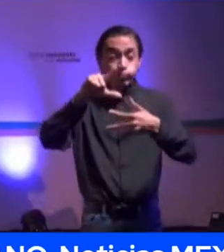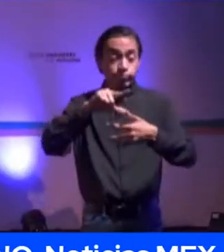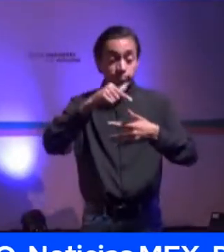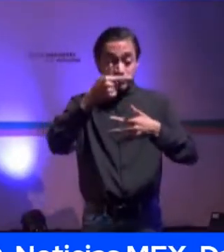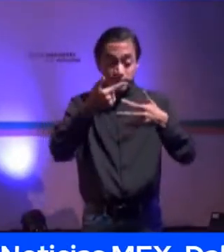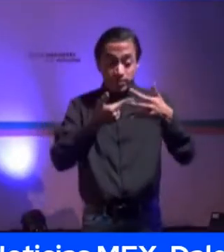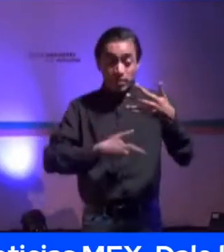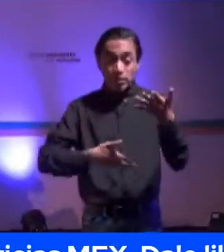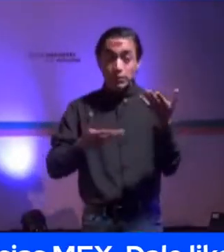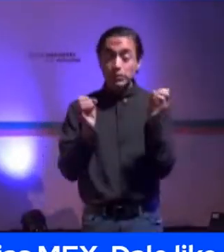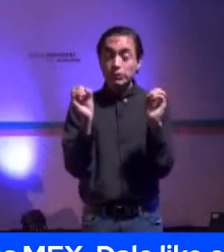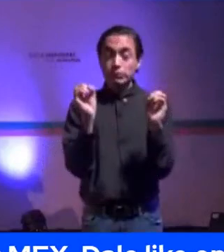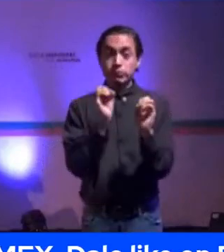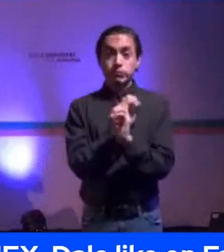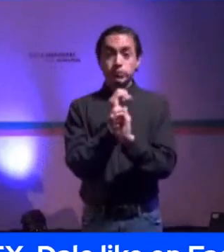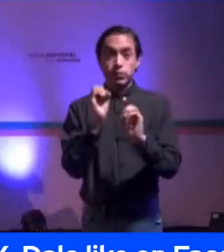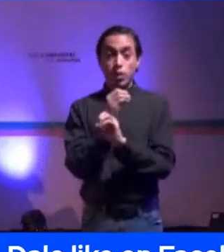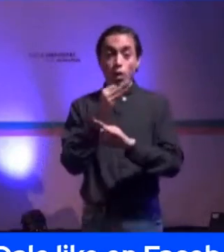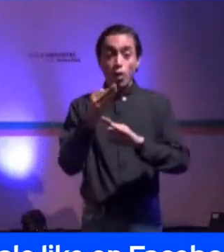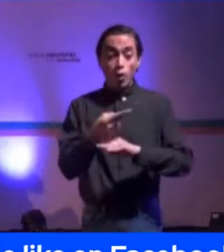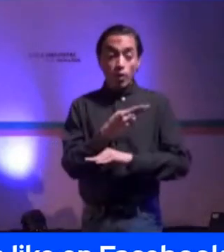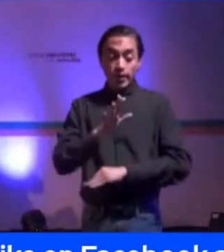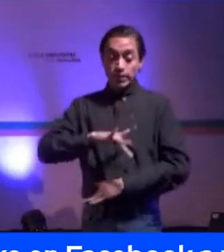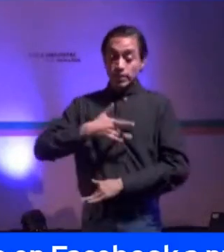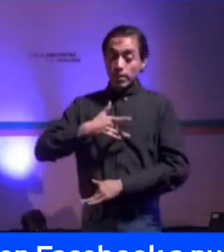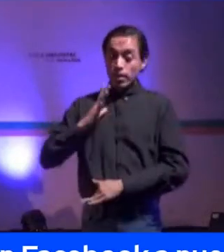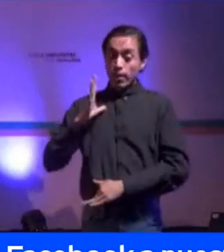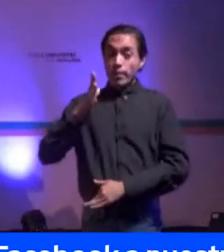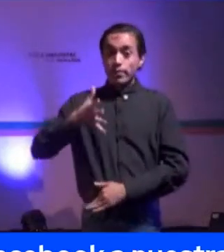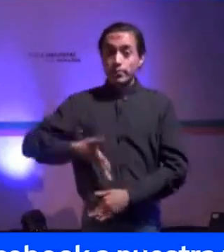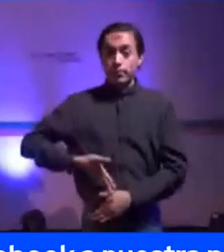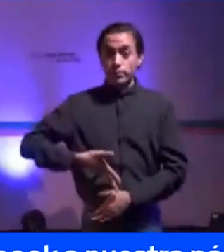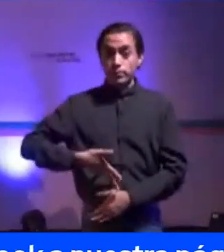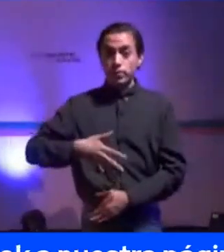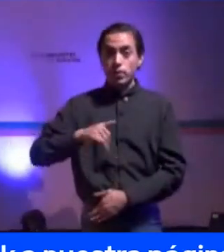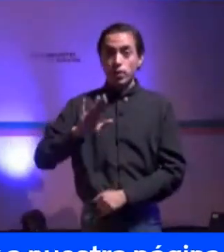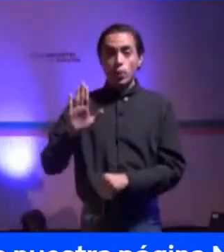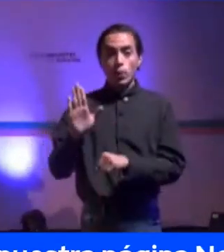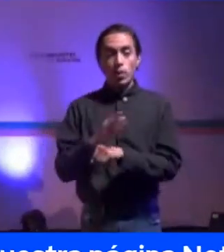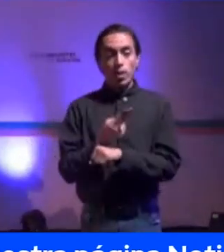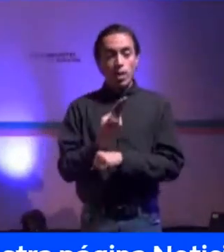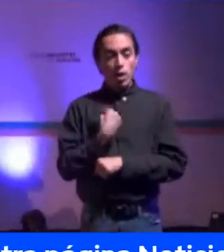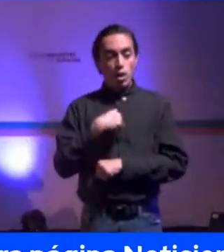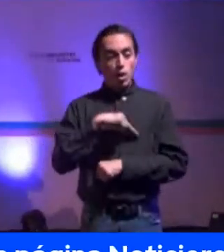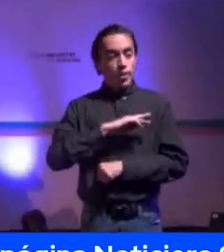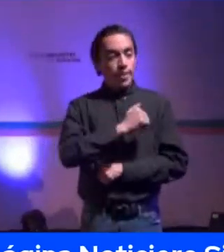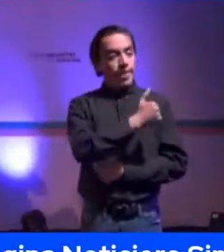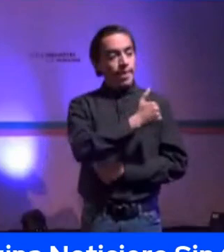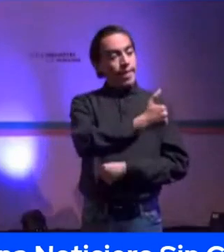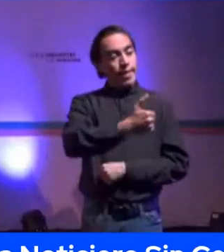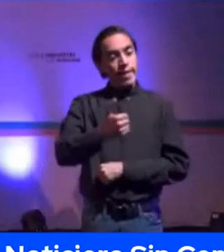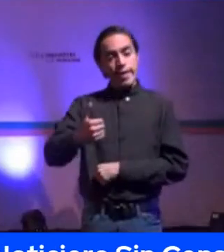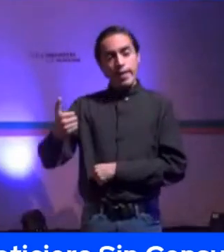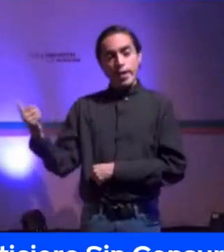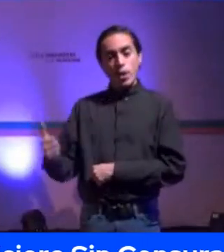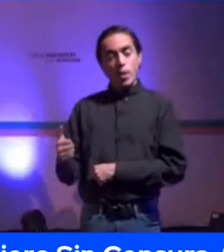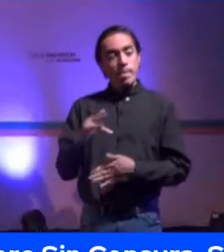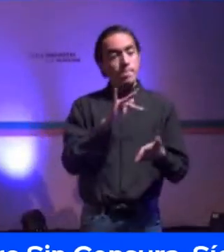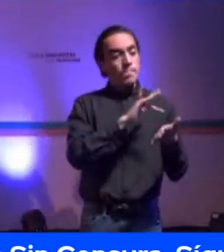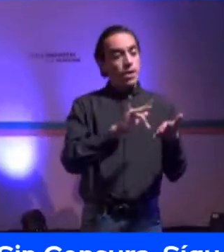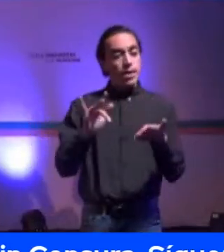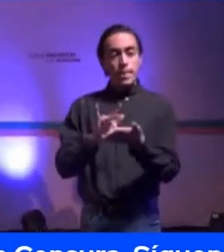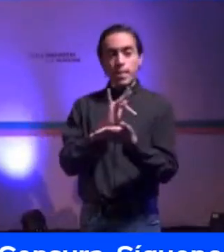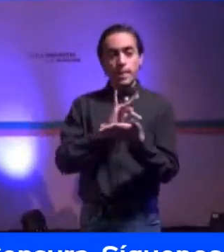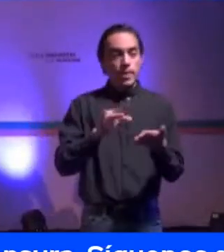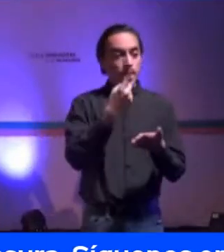Hispanoamérica. Así que siéntense también orgullosos de que desde nuestras trincheras todos estamos contribuyendo a